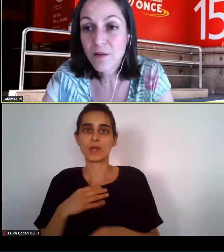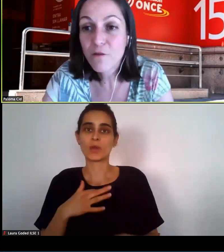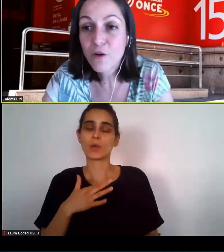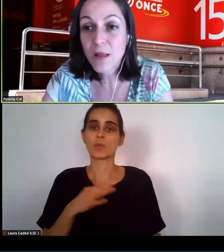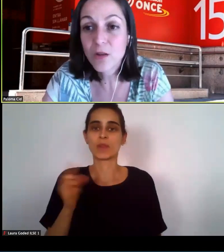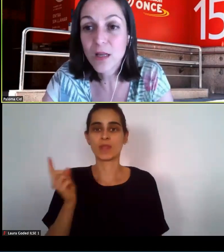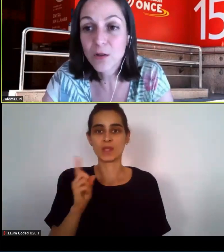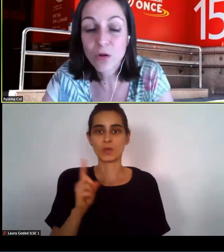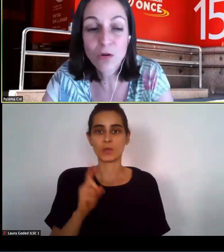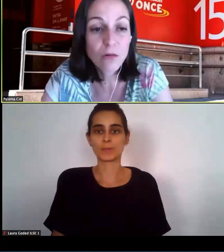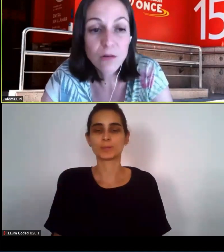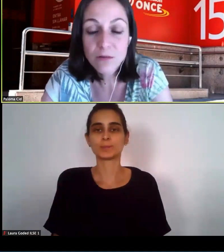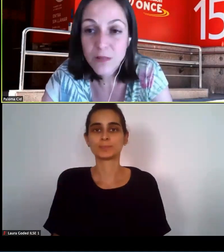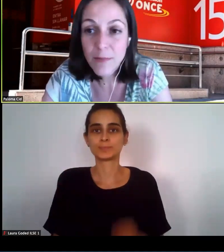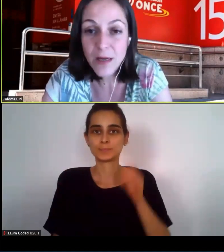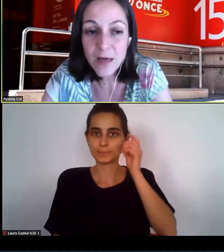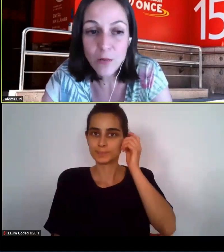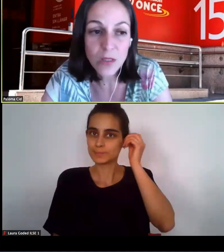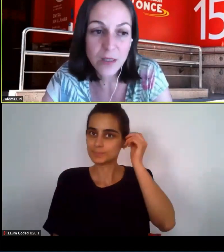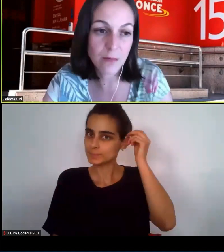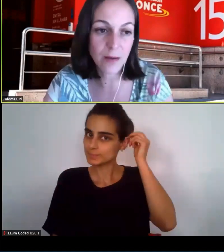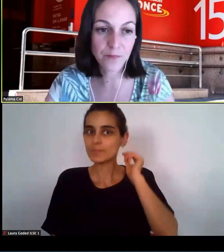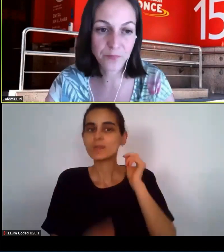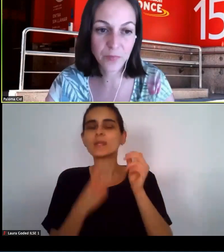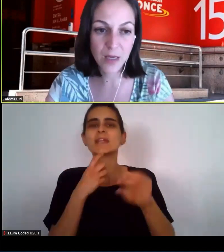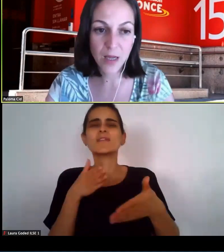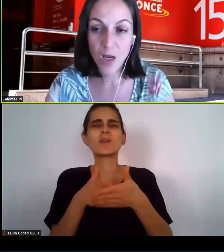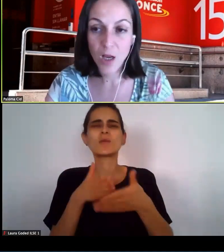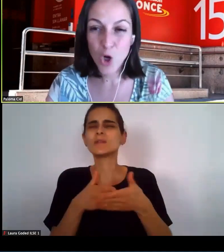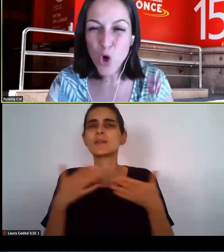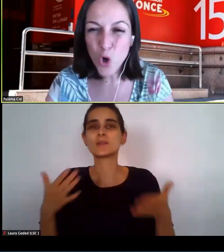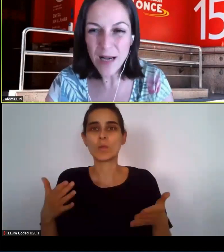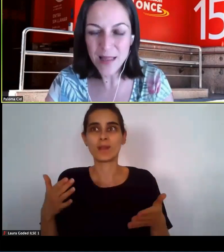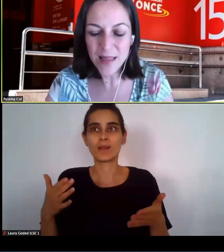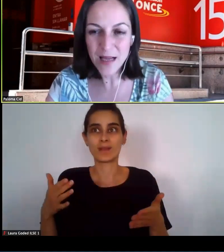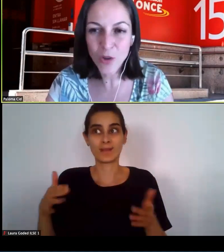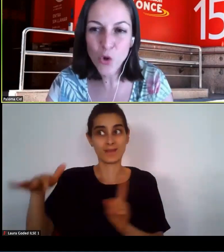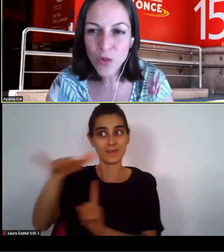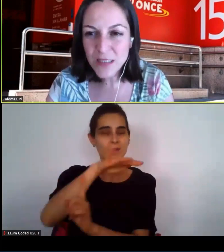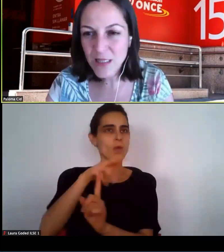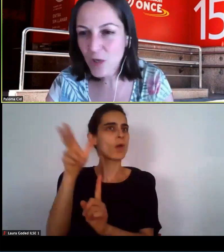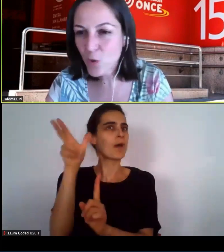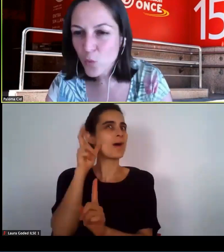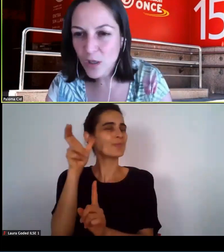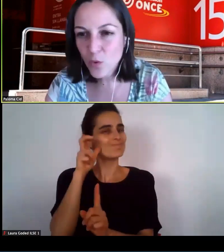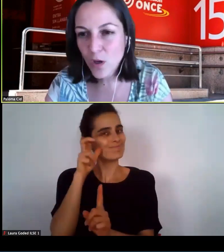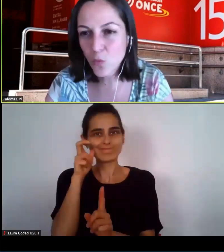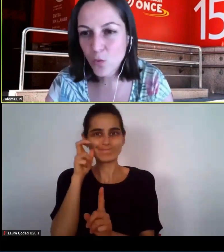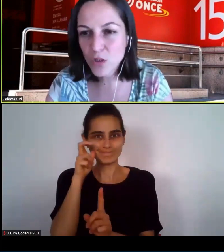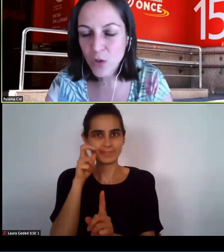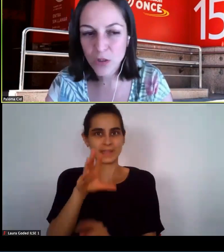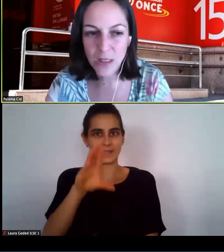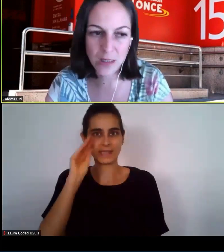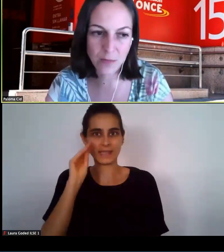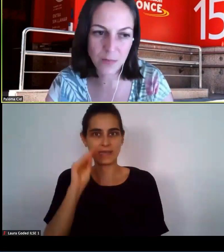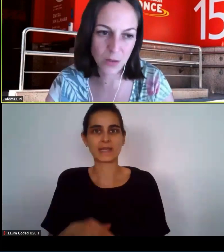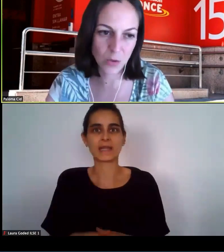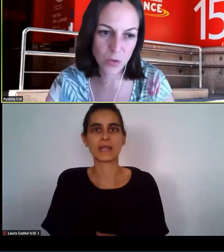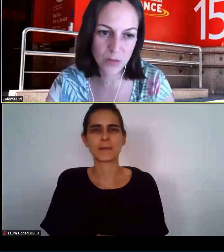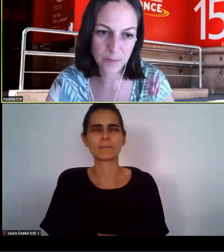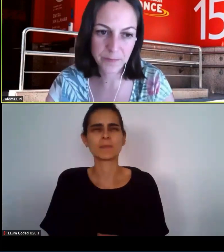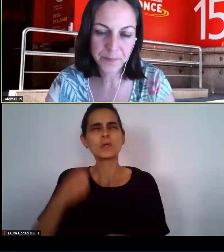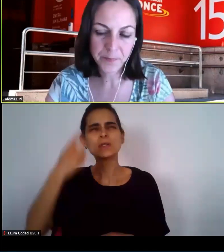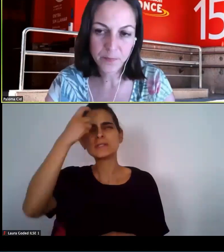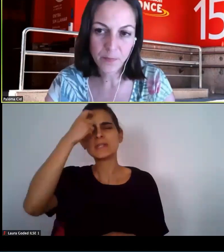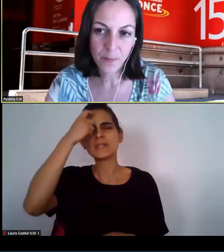obtener información del entorno de manera auditiva, localizar dónde están ocurriendo algunos